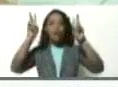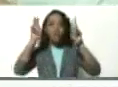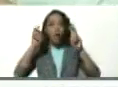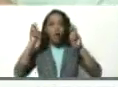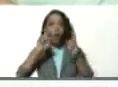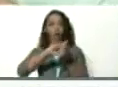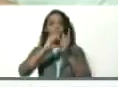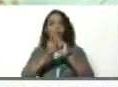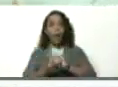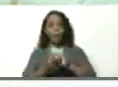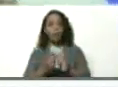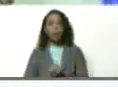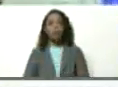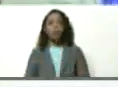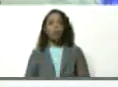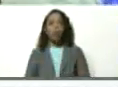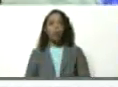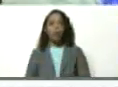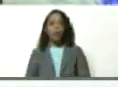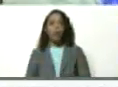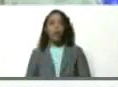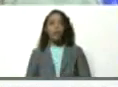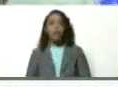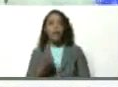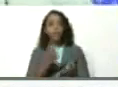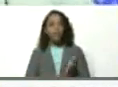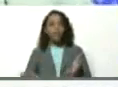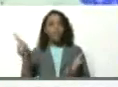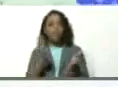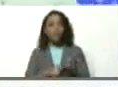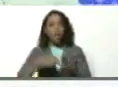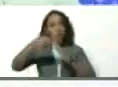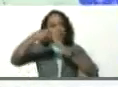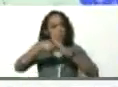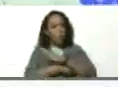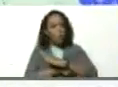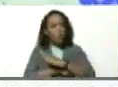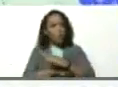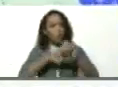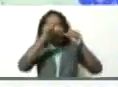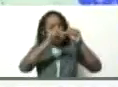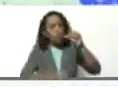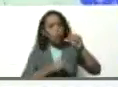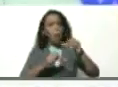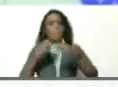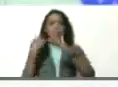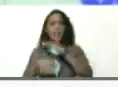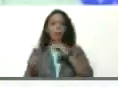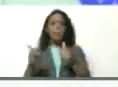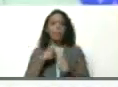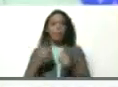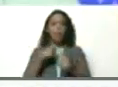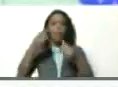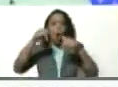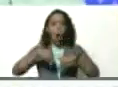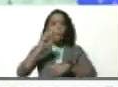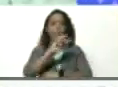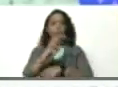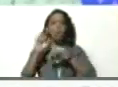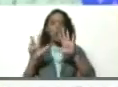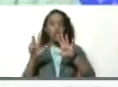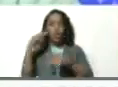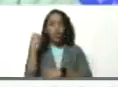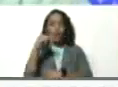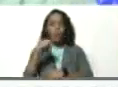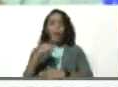cambio de rectificación a fondo y ese es mi mensaje principal de hoy 28 de noviembre